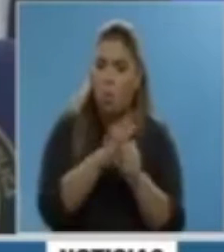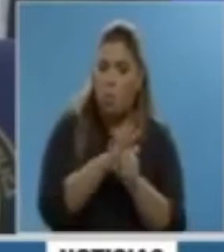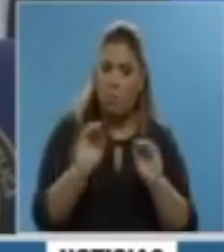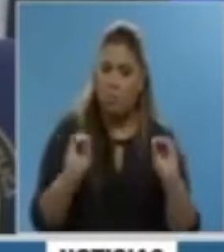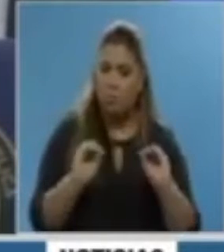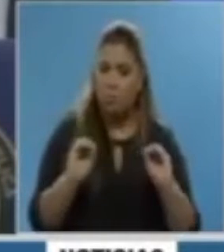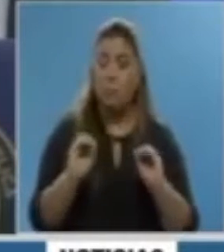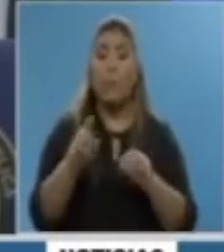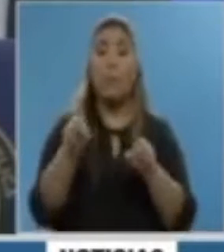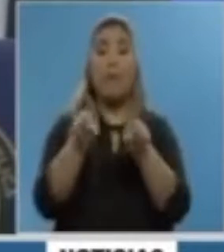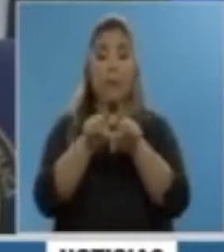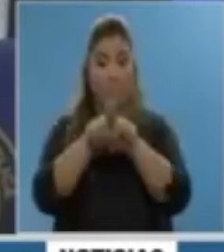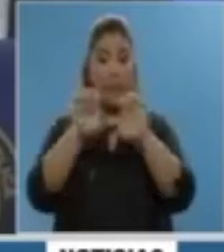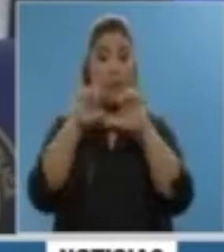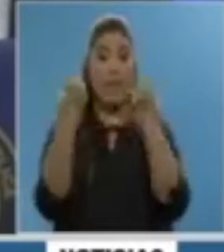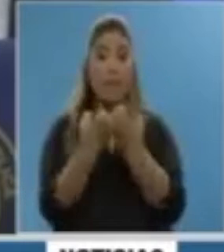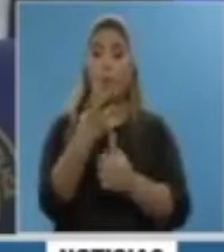de ventiladores.